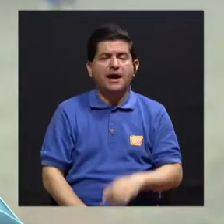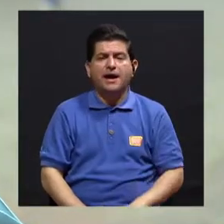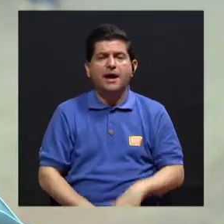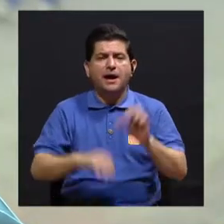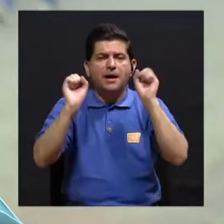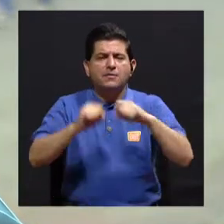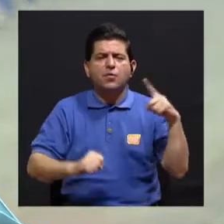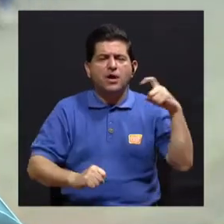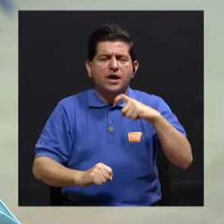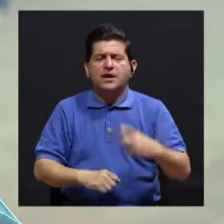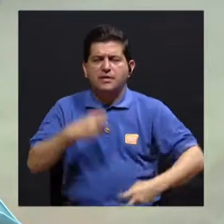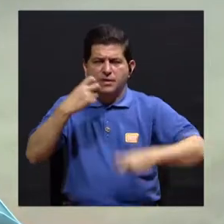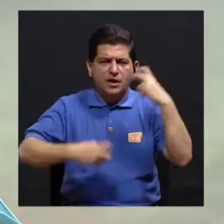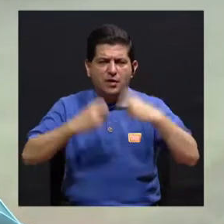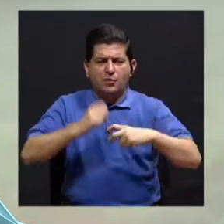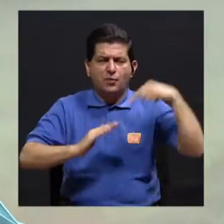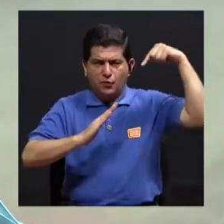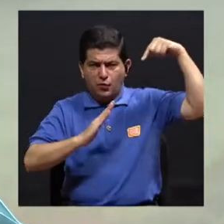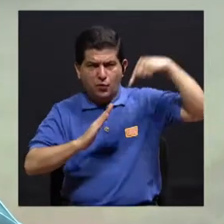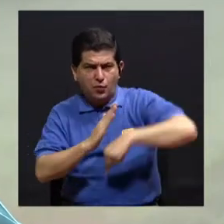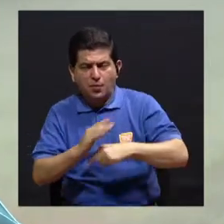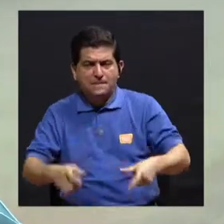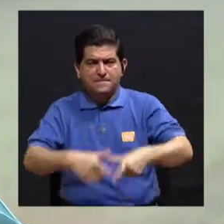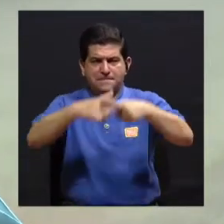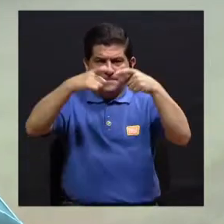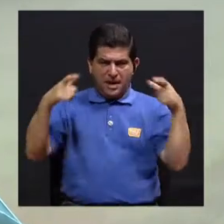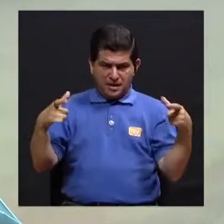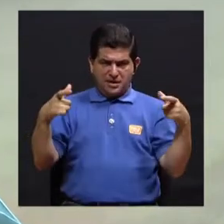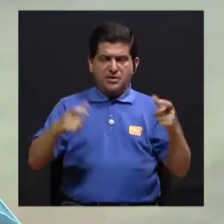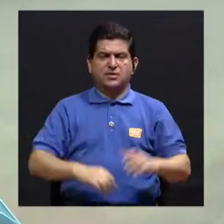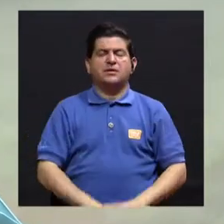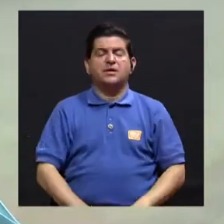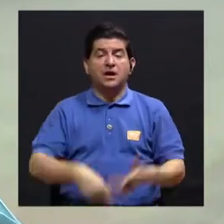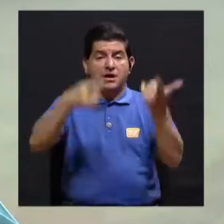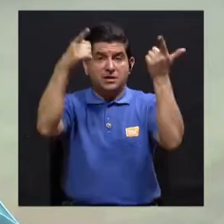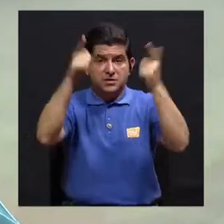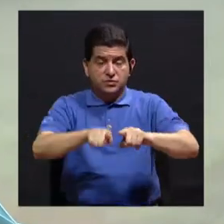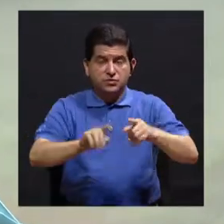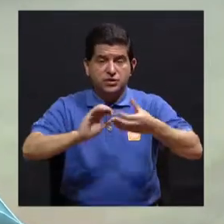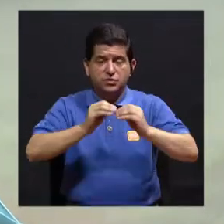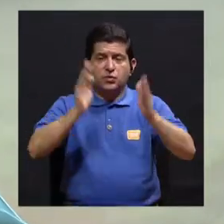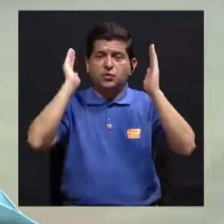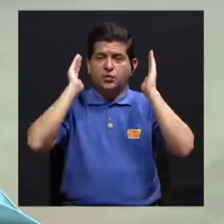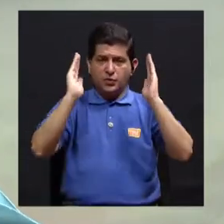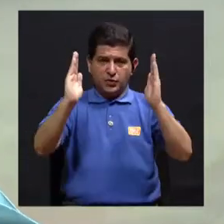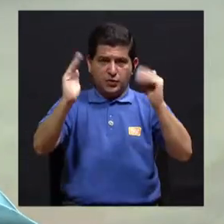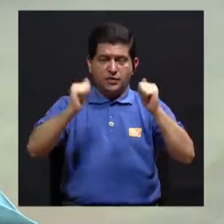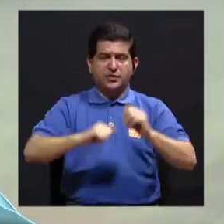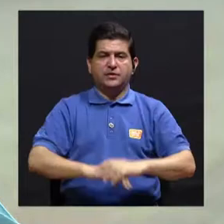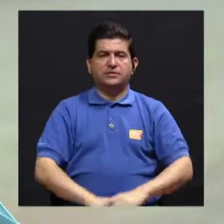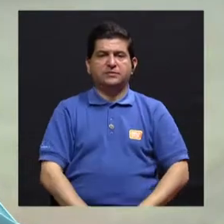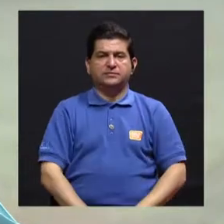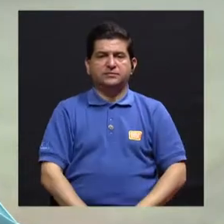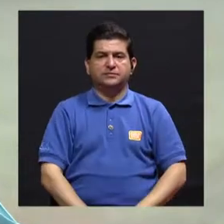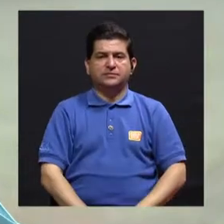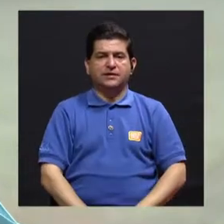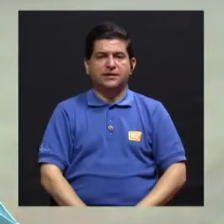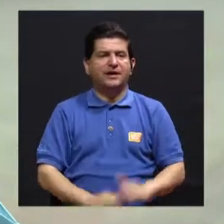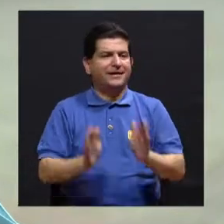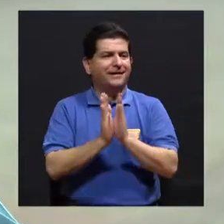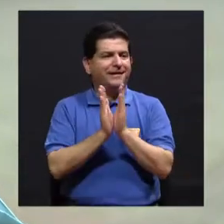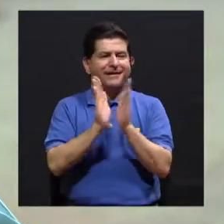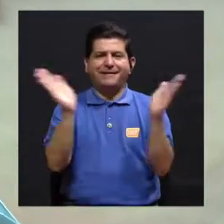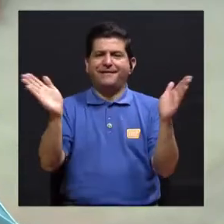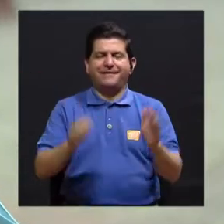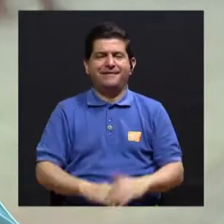aquellos parásitos que pueden dar complicaciones serias mayoritariamente es cuando se presentan números muy grandes, ¿okay?